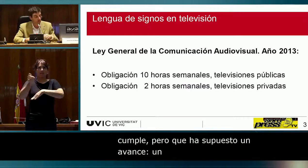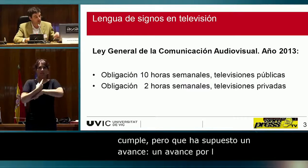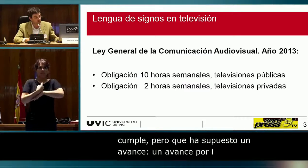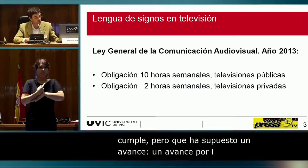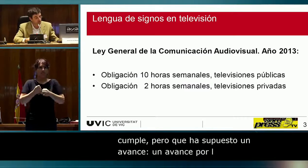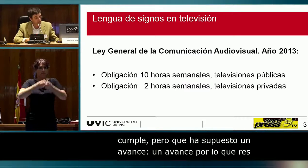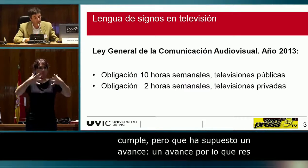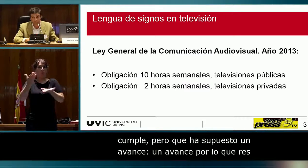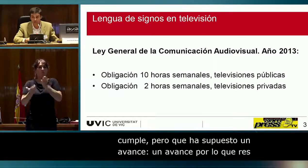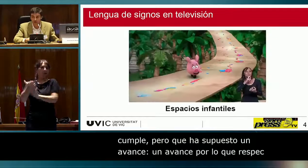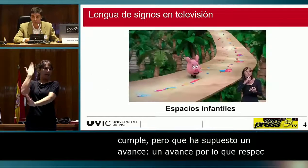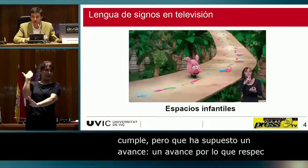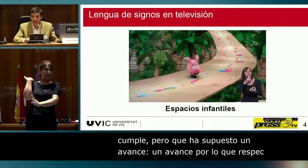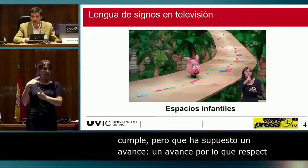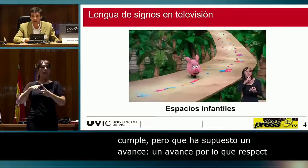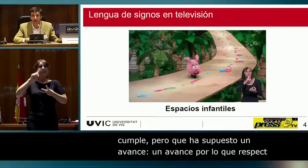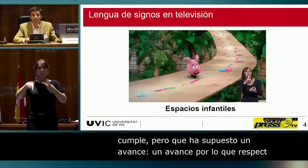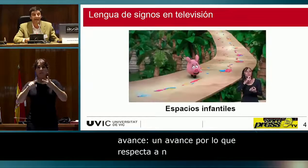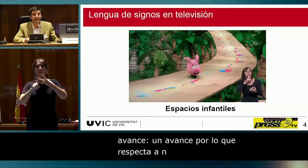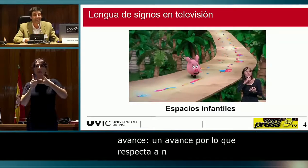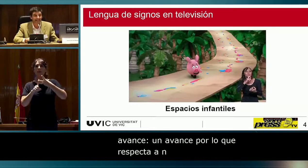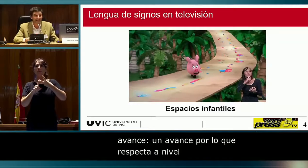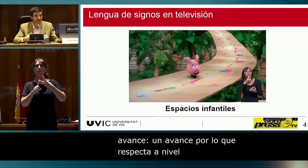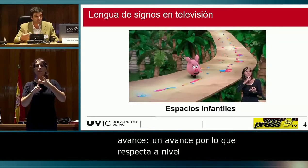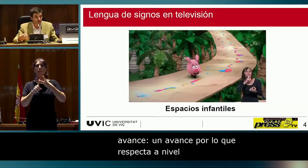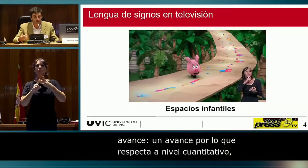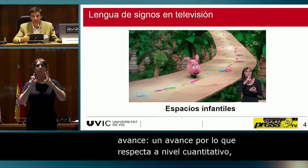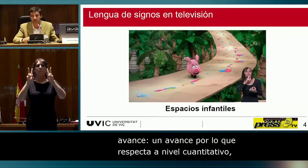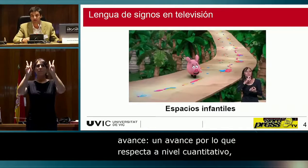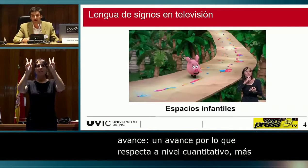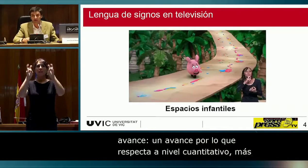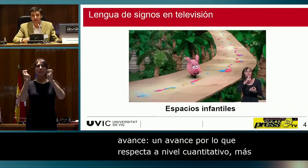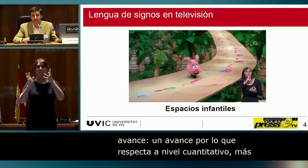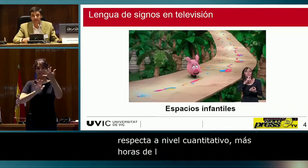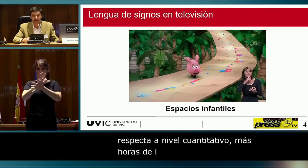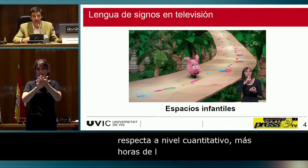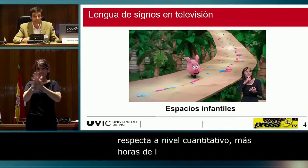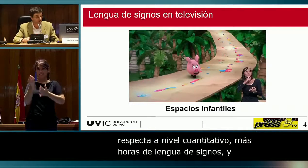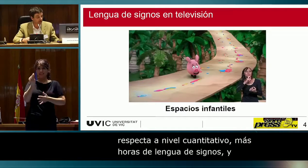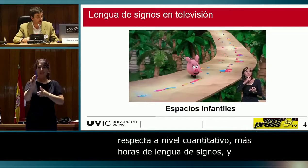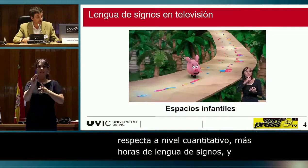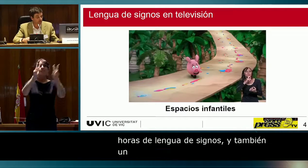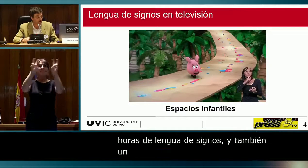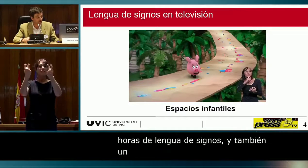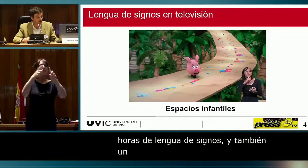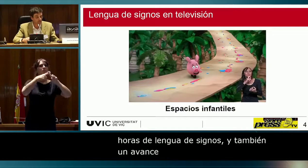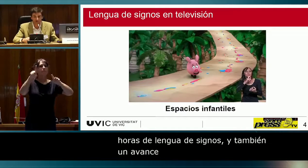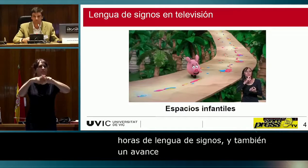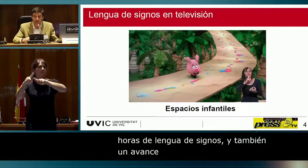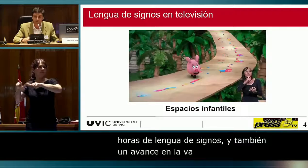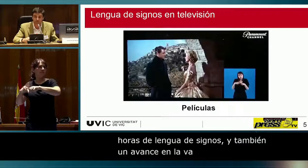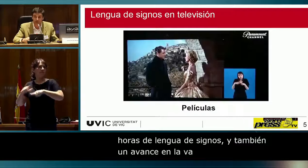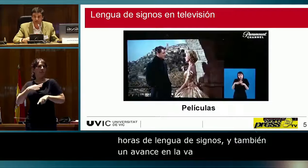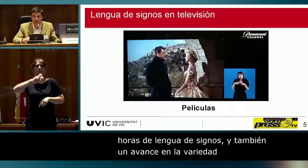horas de lengua de signos, y también un avance en la variedad de los temas signados en televisión.